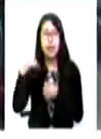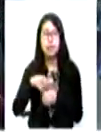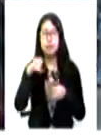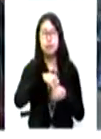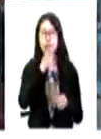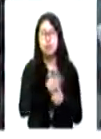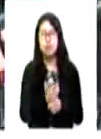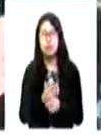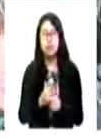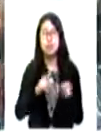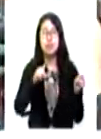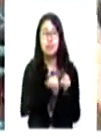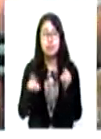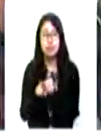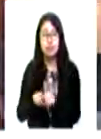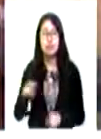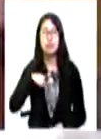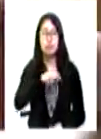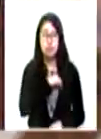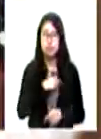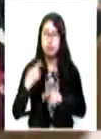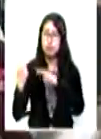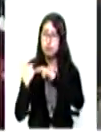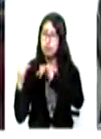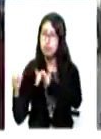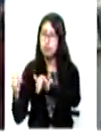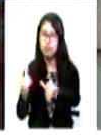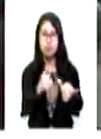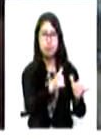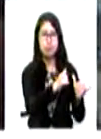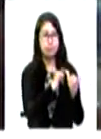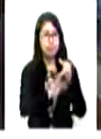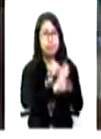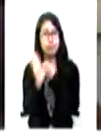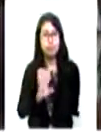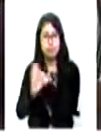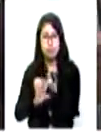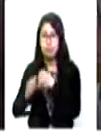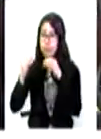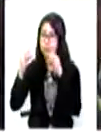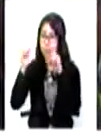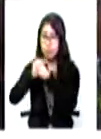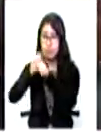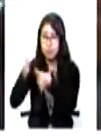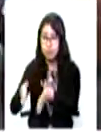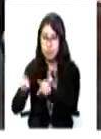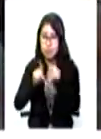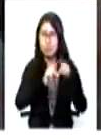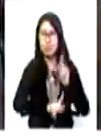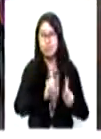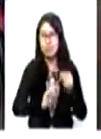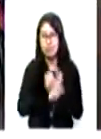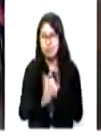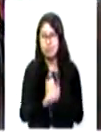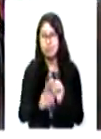también dentro de lo que es la responsabilidad compartida entre la bioseguridad, tanto de la institución como también del usuario. Si